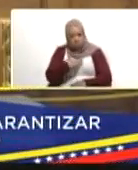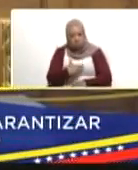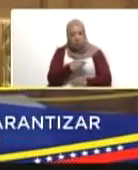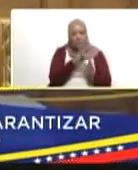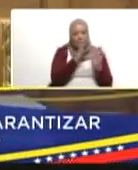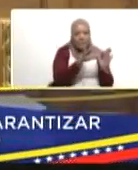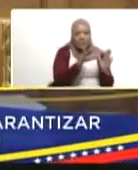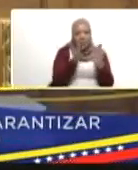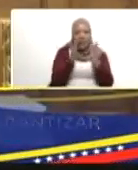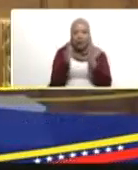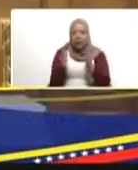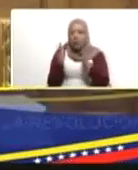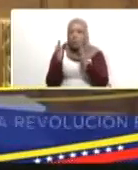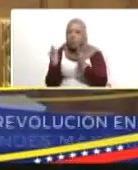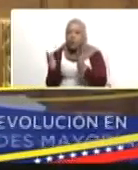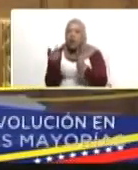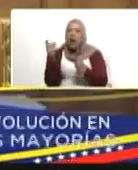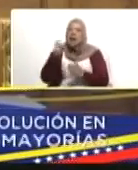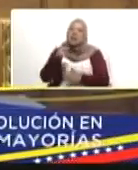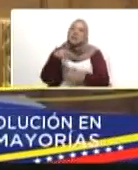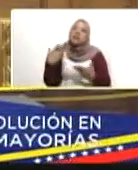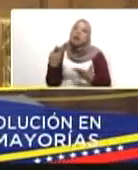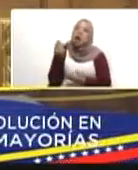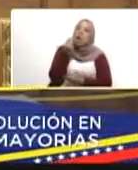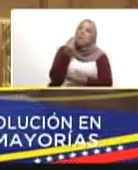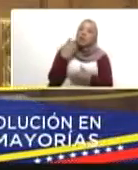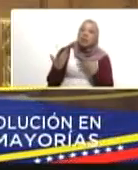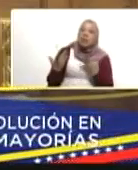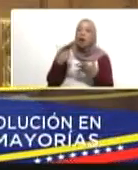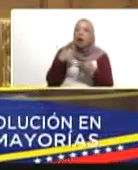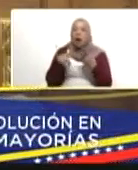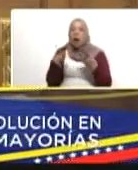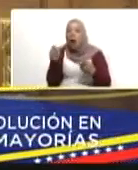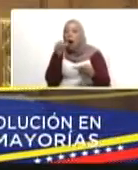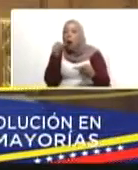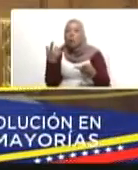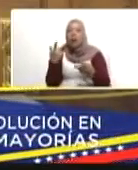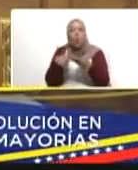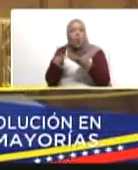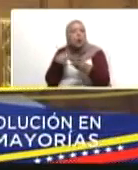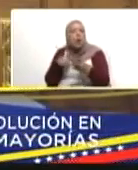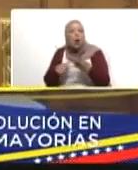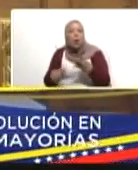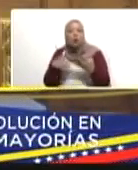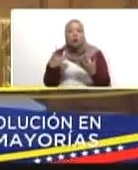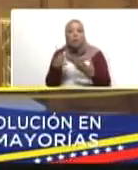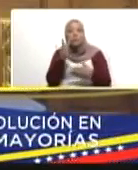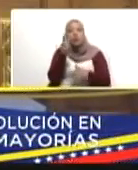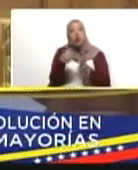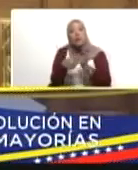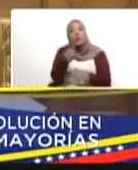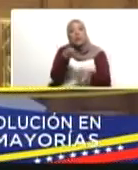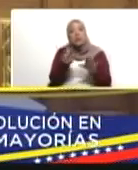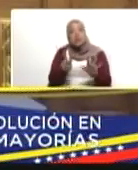caos se parece mucho lo que hemos hecho nosotros des el 2017